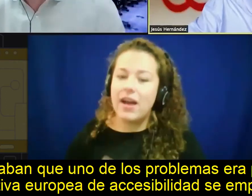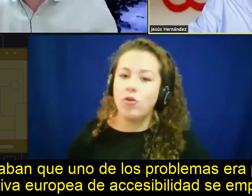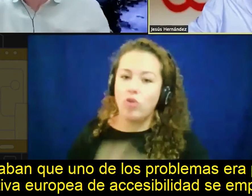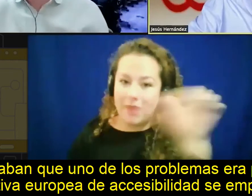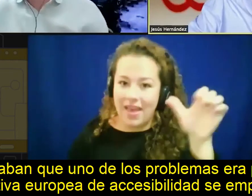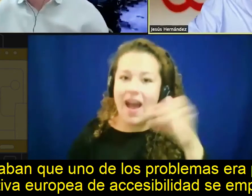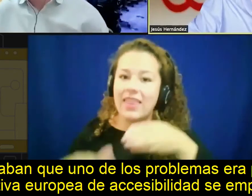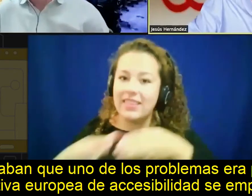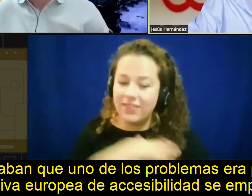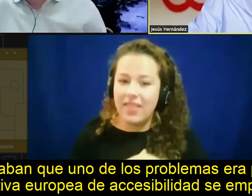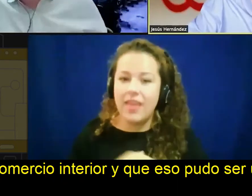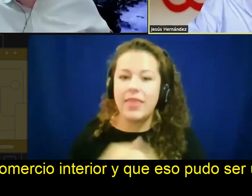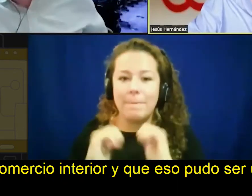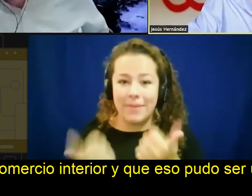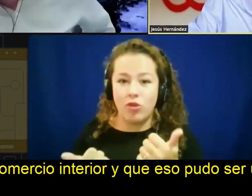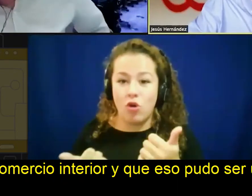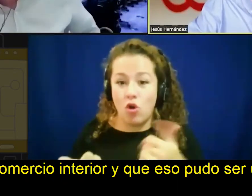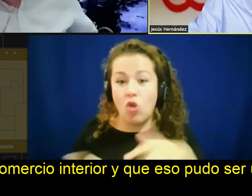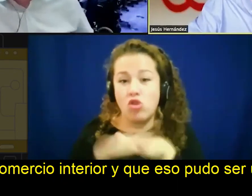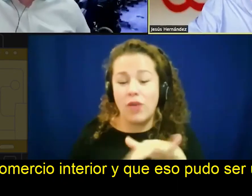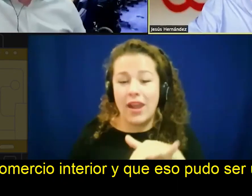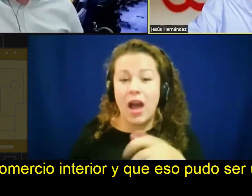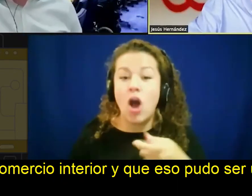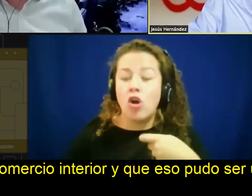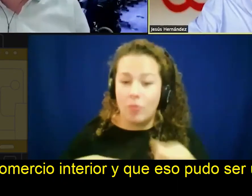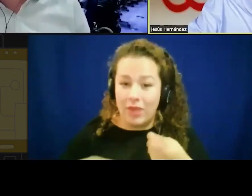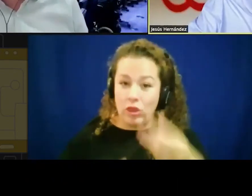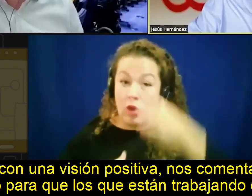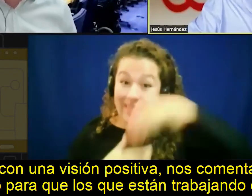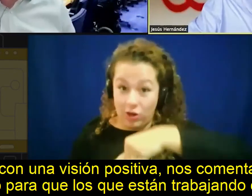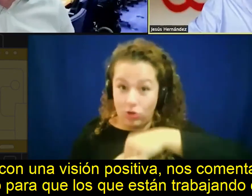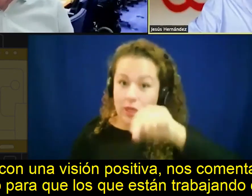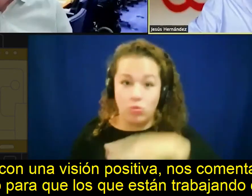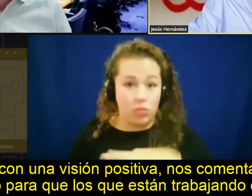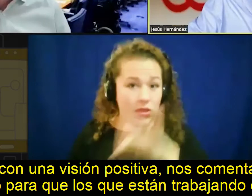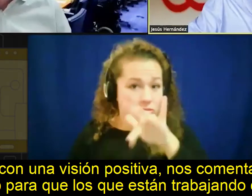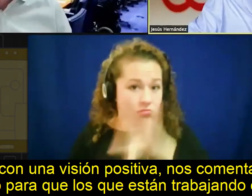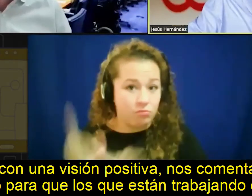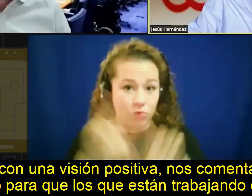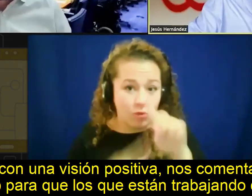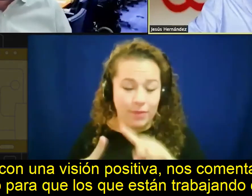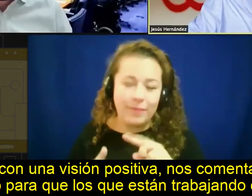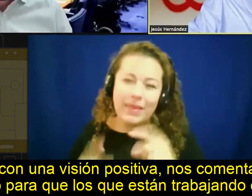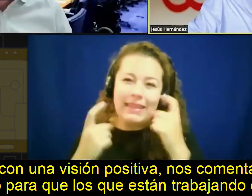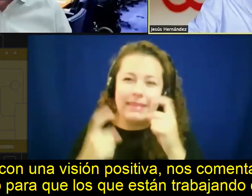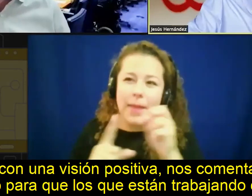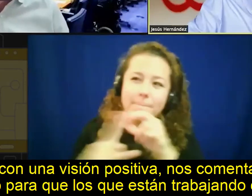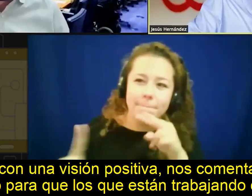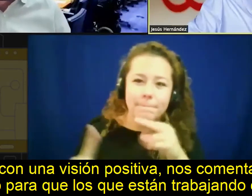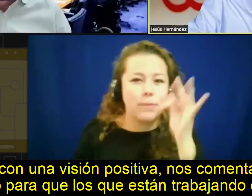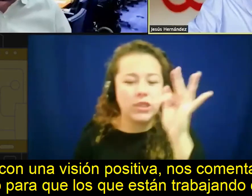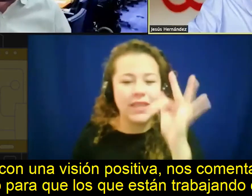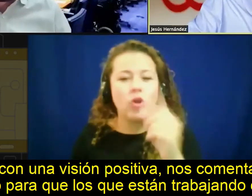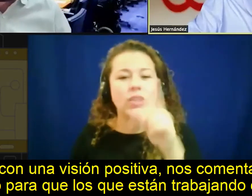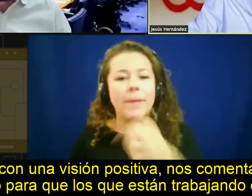empezó a gestar en INCO, ¿no? En comercio interior, y que eso pudo ser un problema. Poniéndolo en positivo, con una visión positiva, nos comentaban que